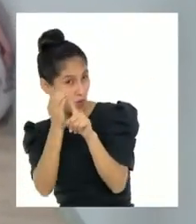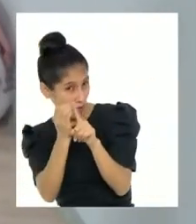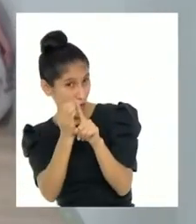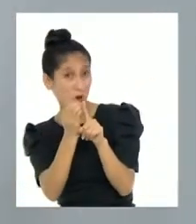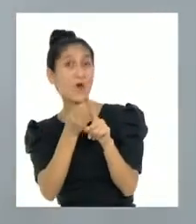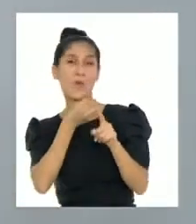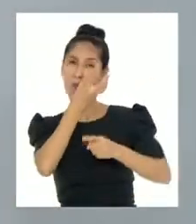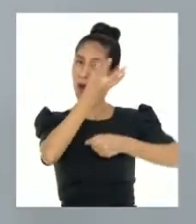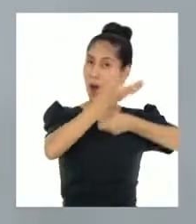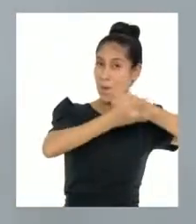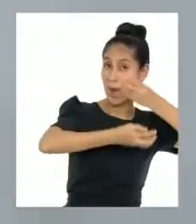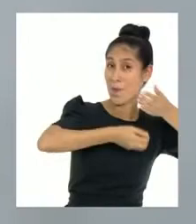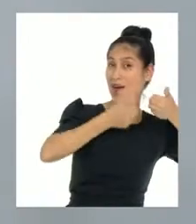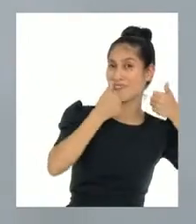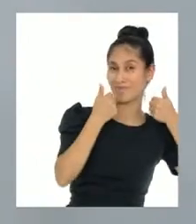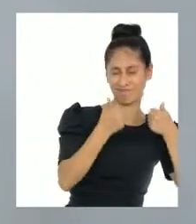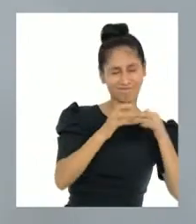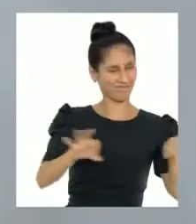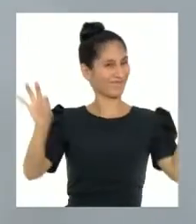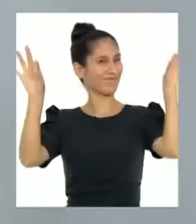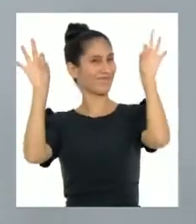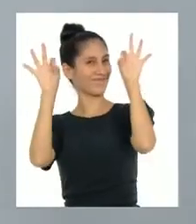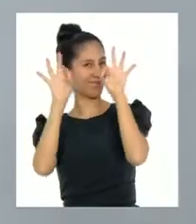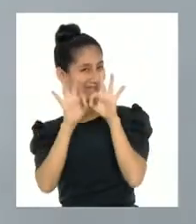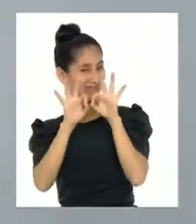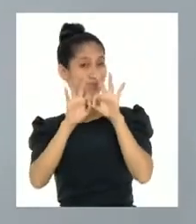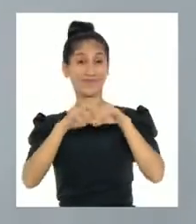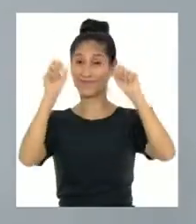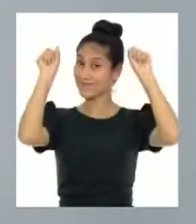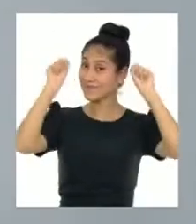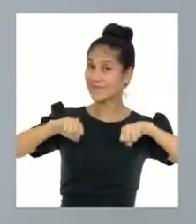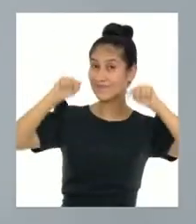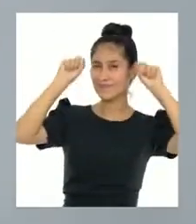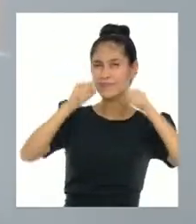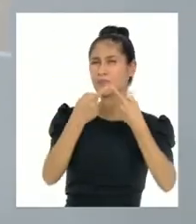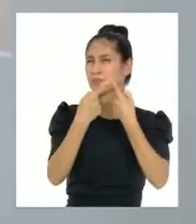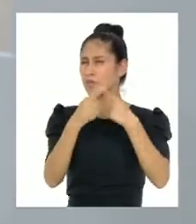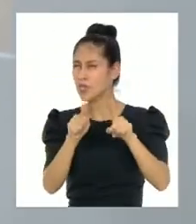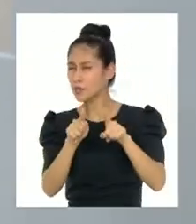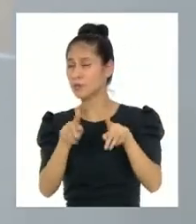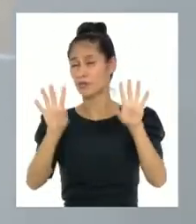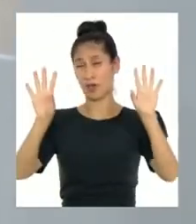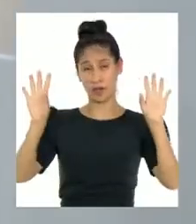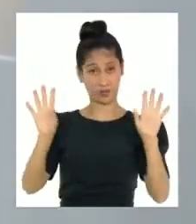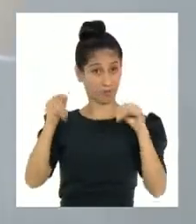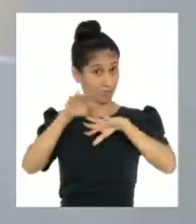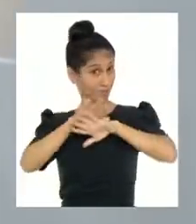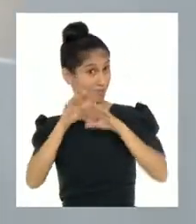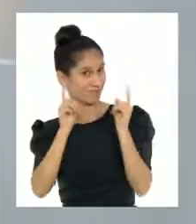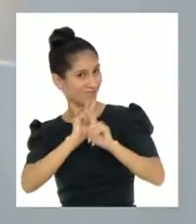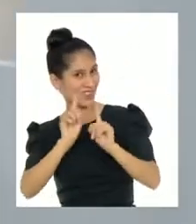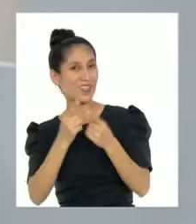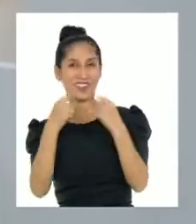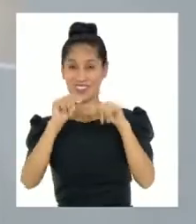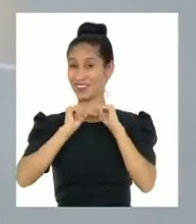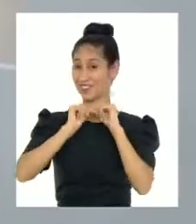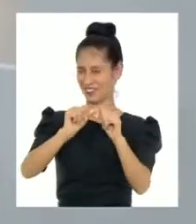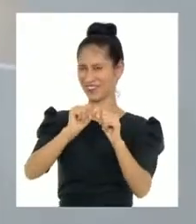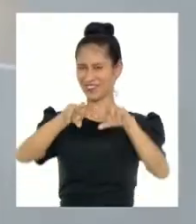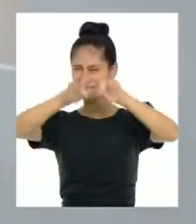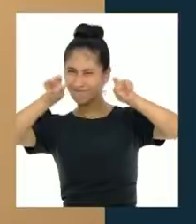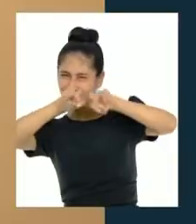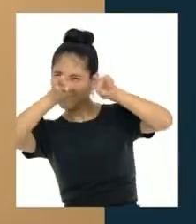adecuadamente es importante. Sí, pero esto no acaba ahí. Sigamos